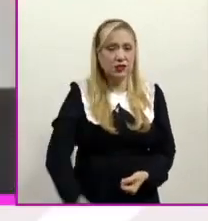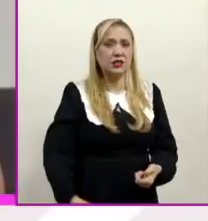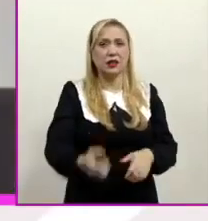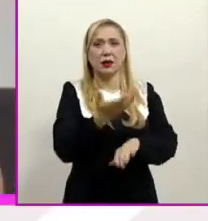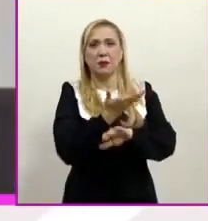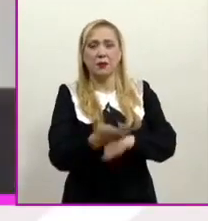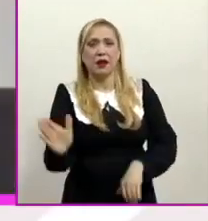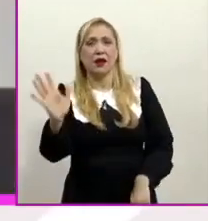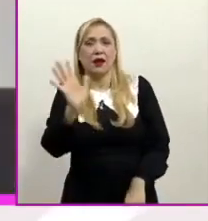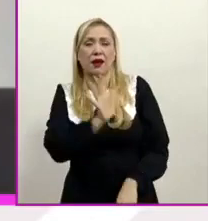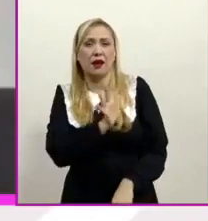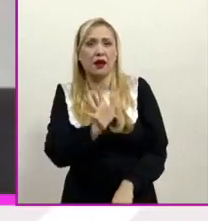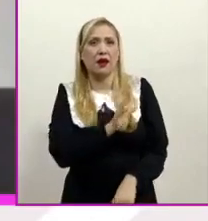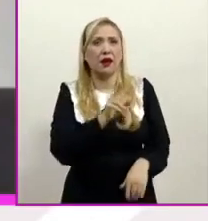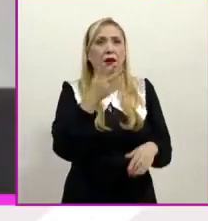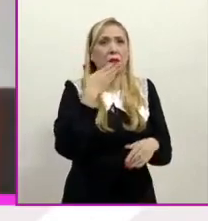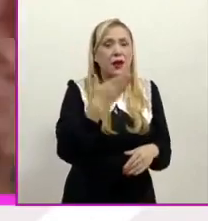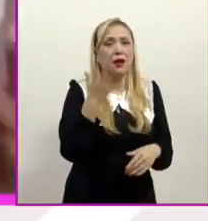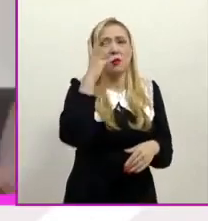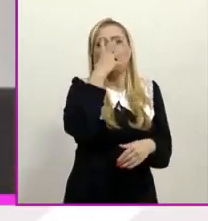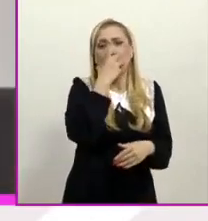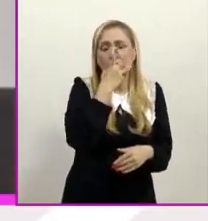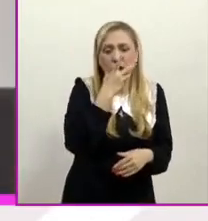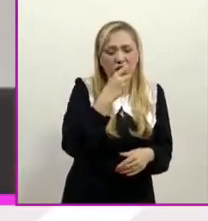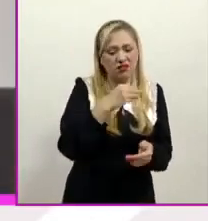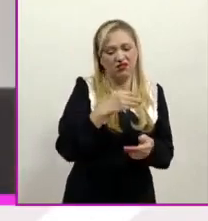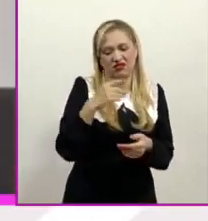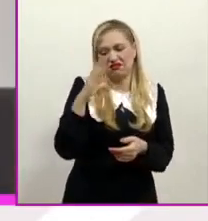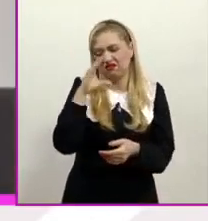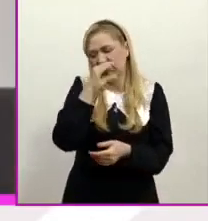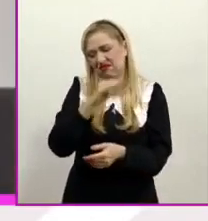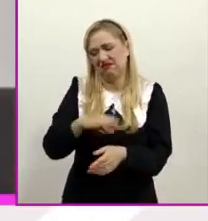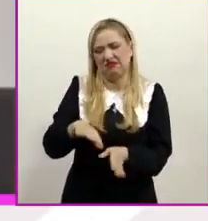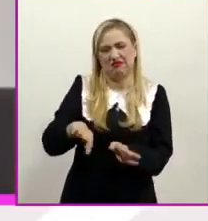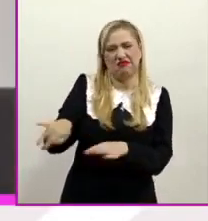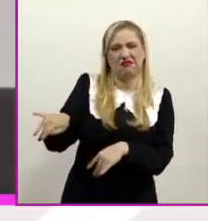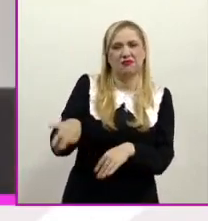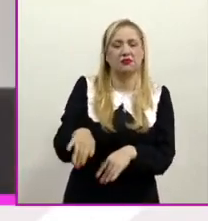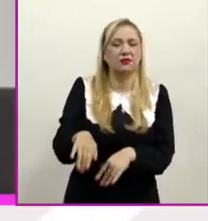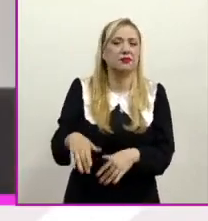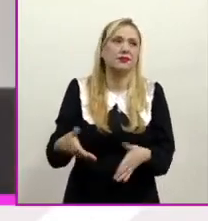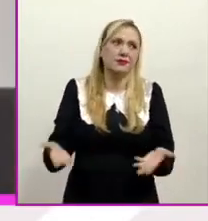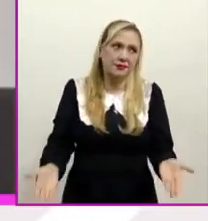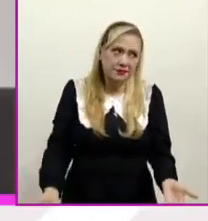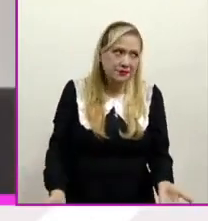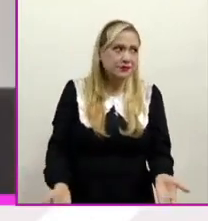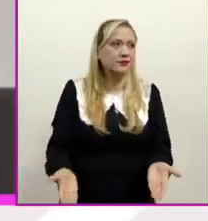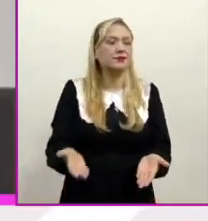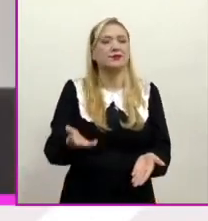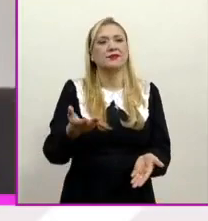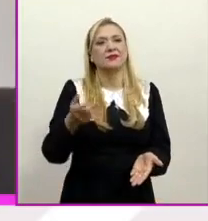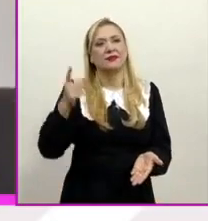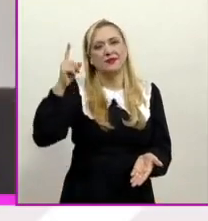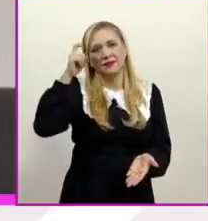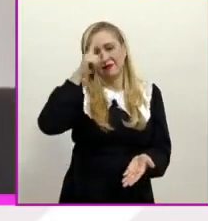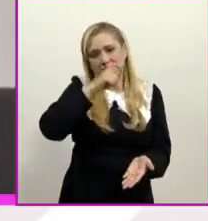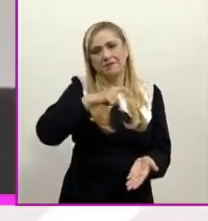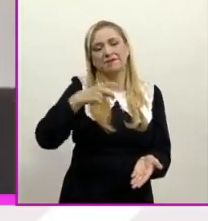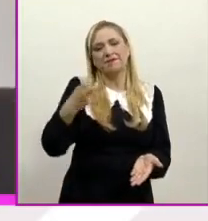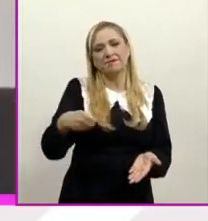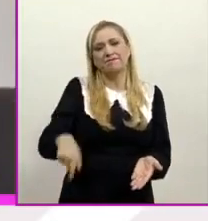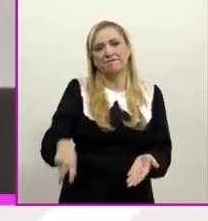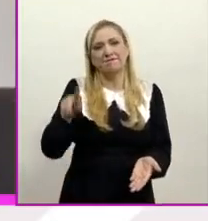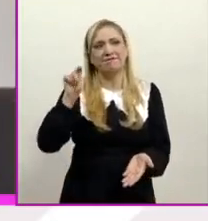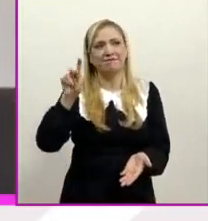poder acceder a estos lugares de privilegio. Pero claro, como es un lugar de privilegio y tal,